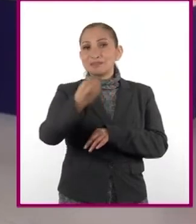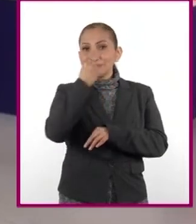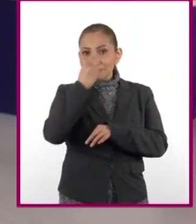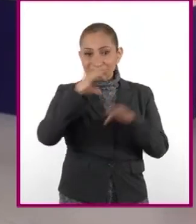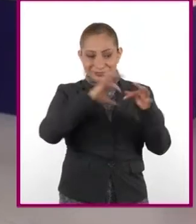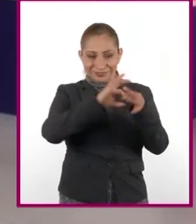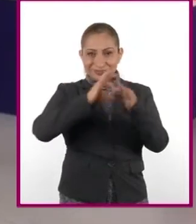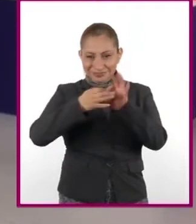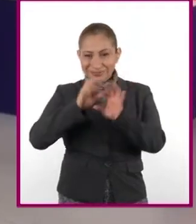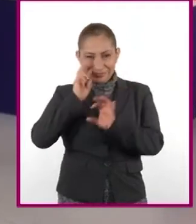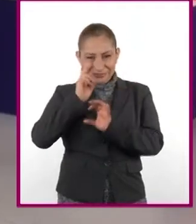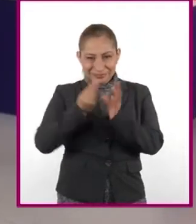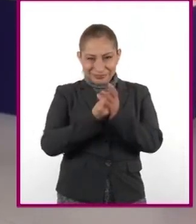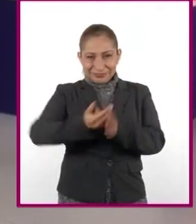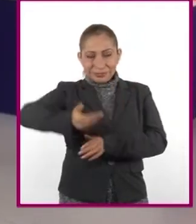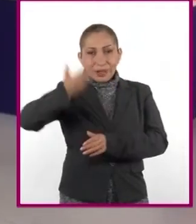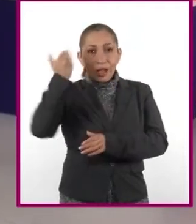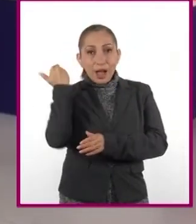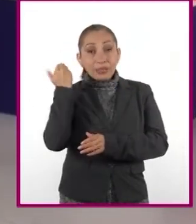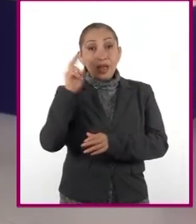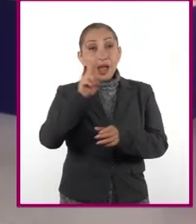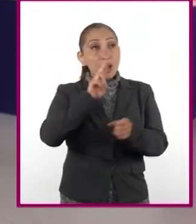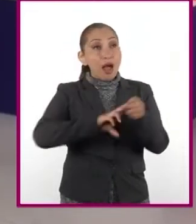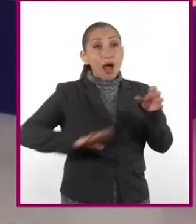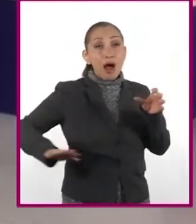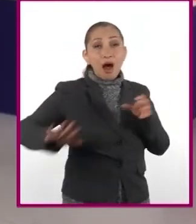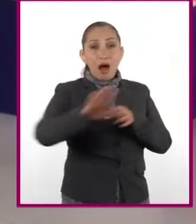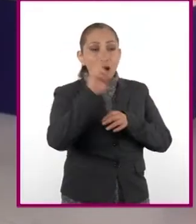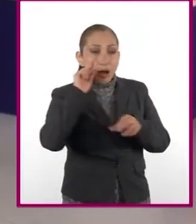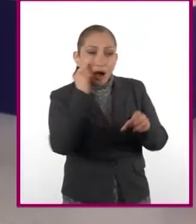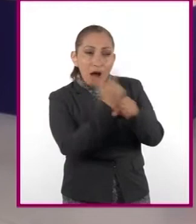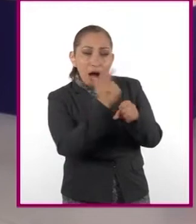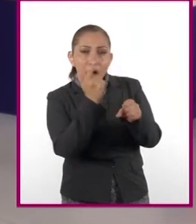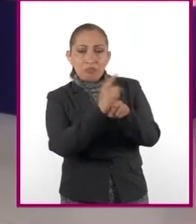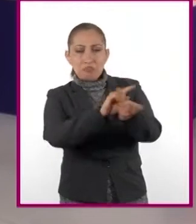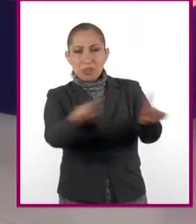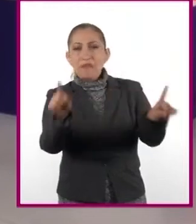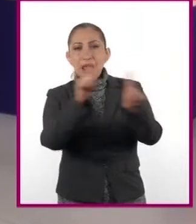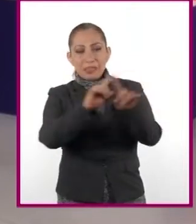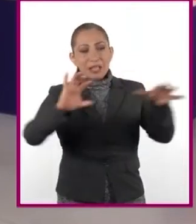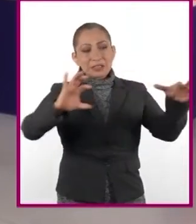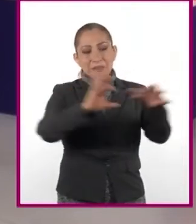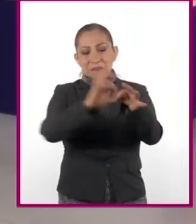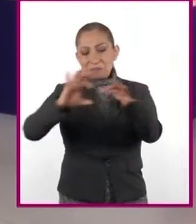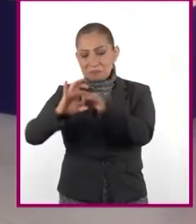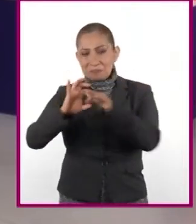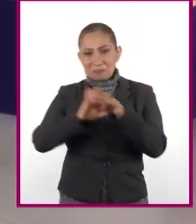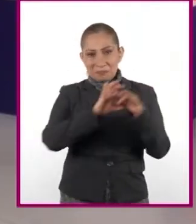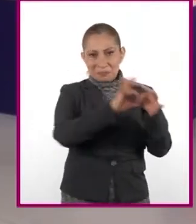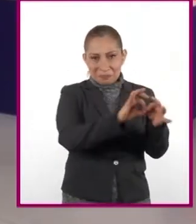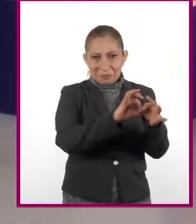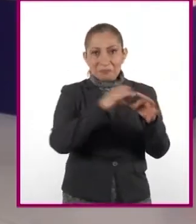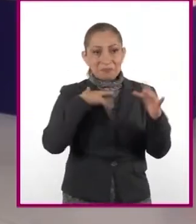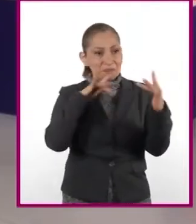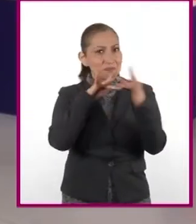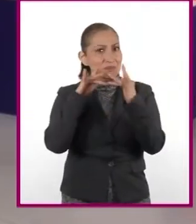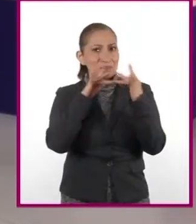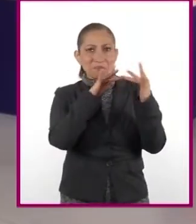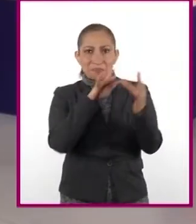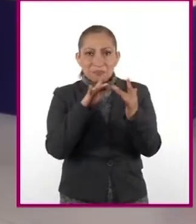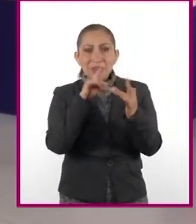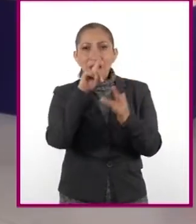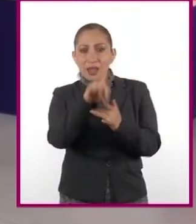vieron en sesiones anteriores, en la naturaleza encontramos varias cadenas alimentarias interconectadas